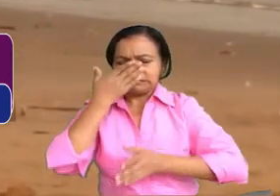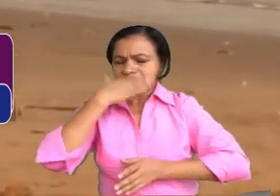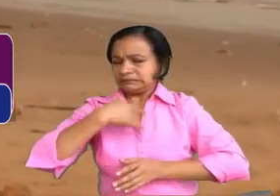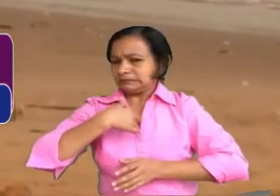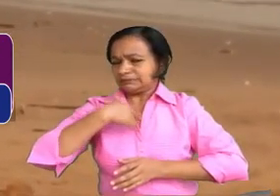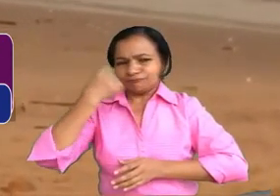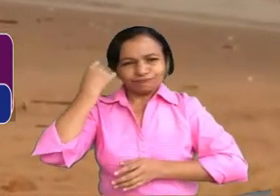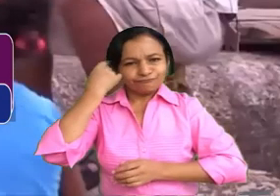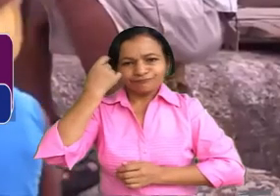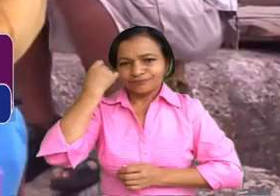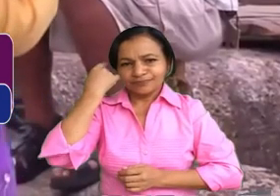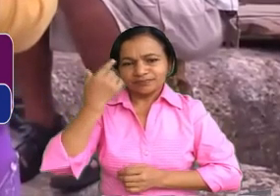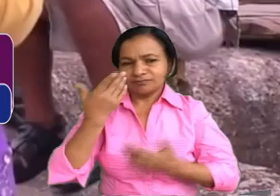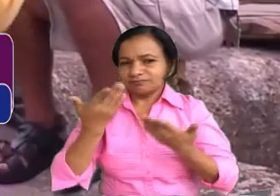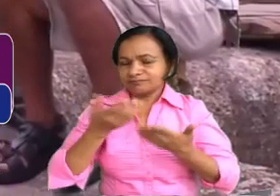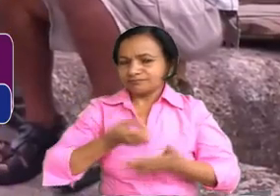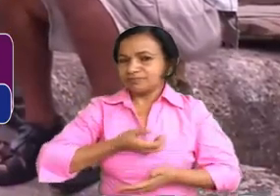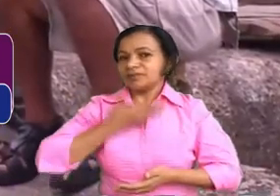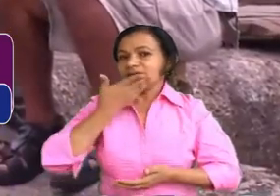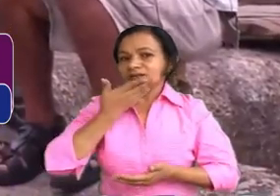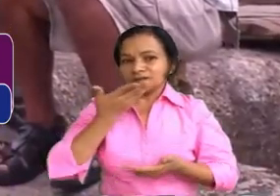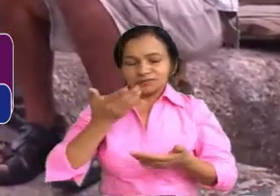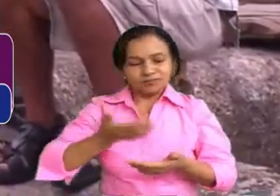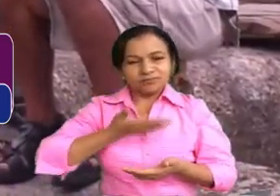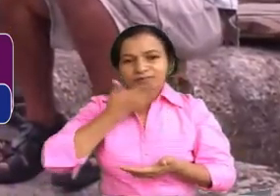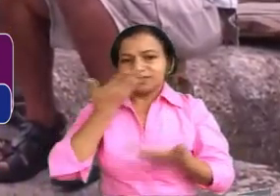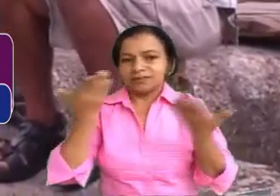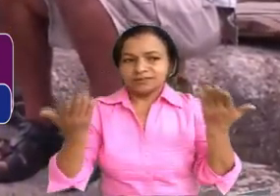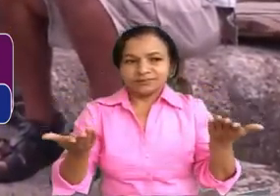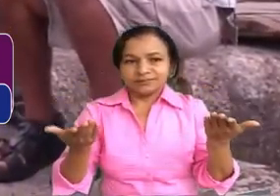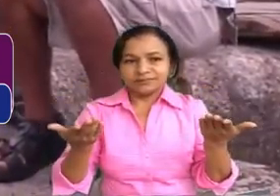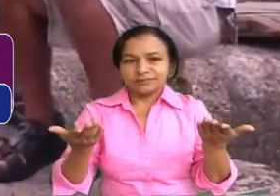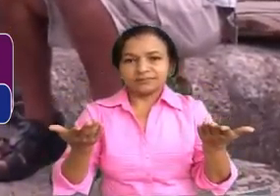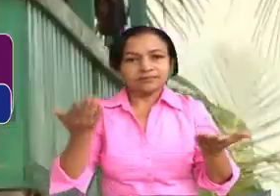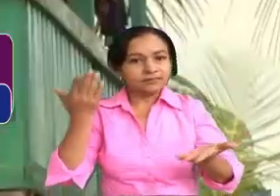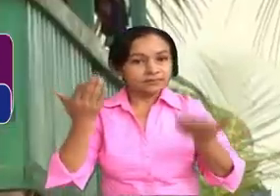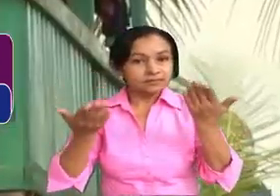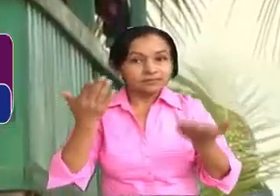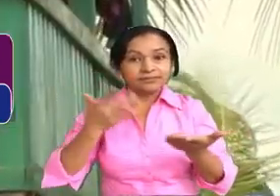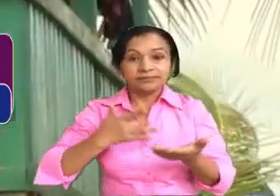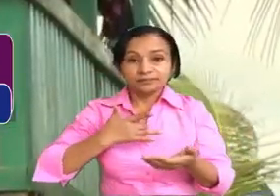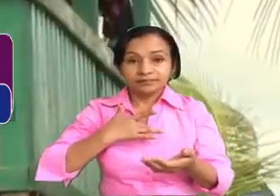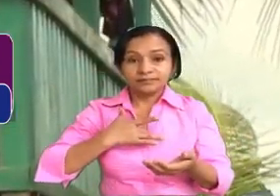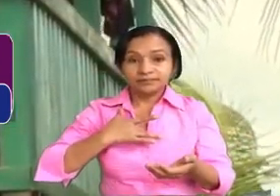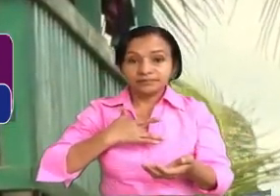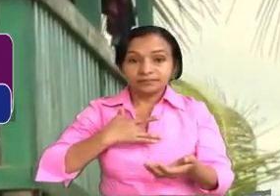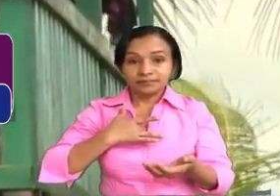¿no? Lo ofende. Y esas cosas se dan todavía. Parece que se necesita